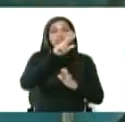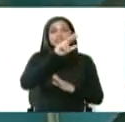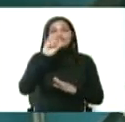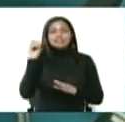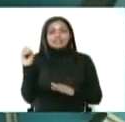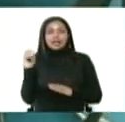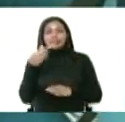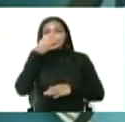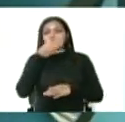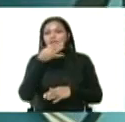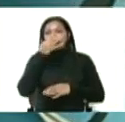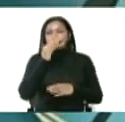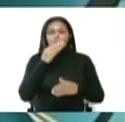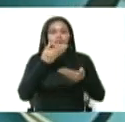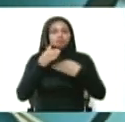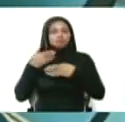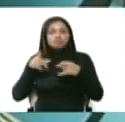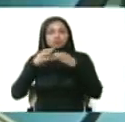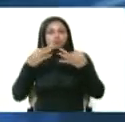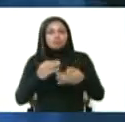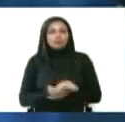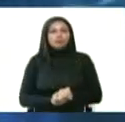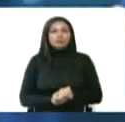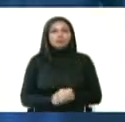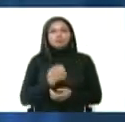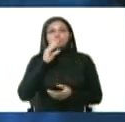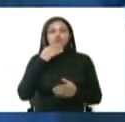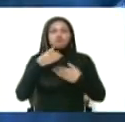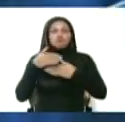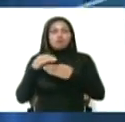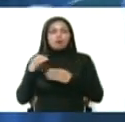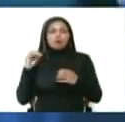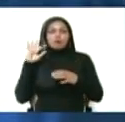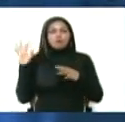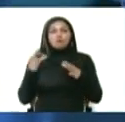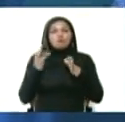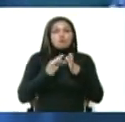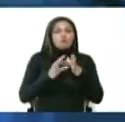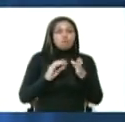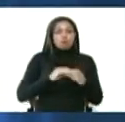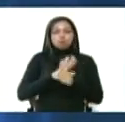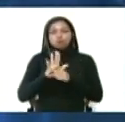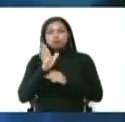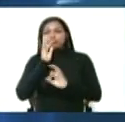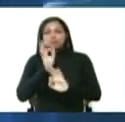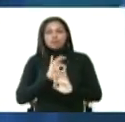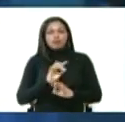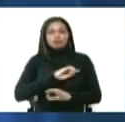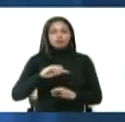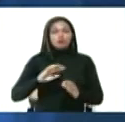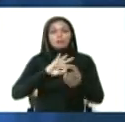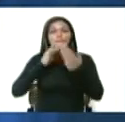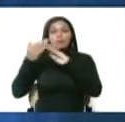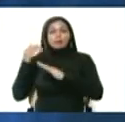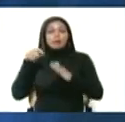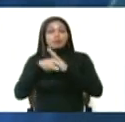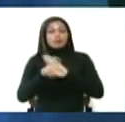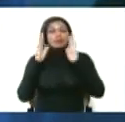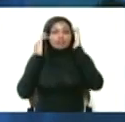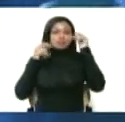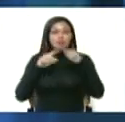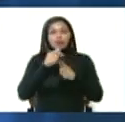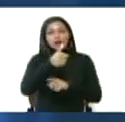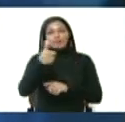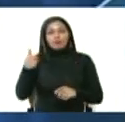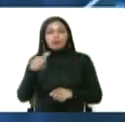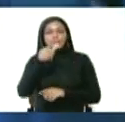comunes que hemos atendido. Y, por supuesto, sin ningún nexo epidemiológico, que es lo más importante. Barrio Adentro ha sido el pilar fundamental para poder atender a cada